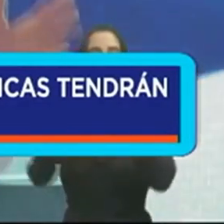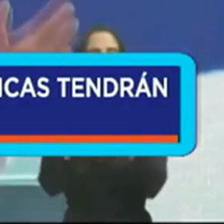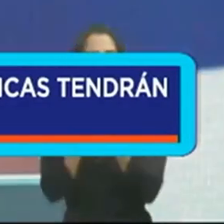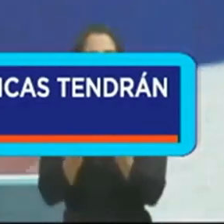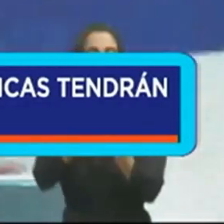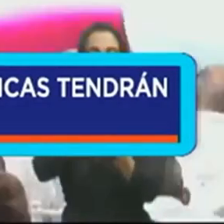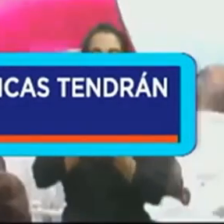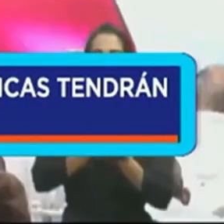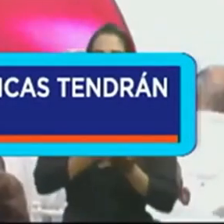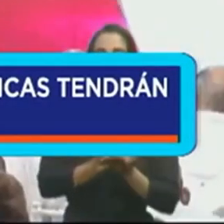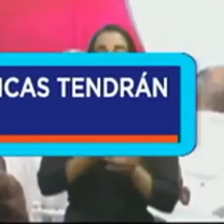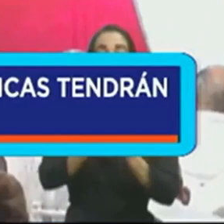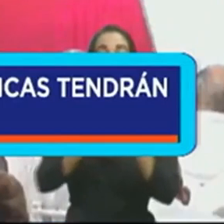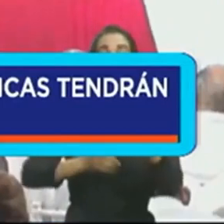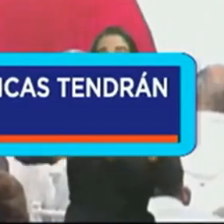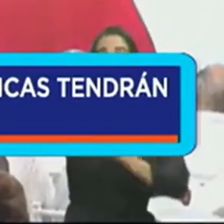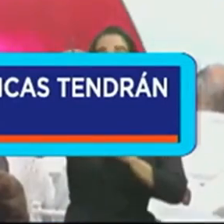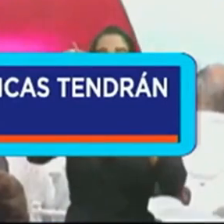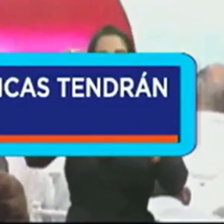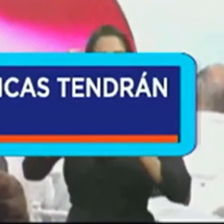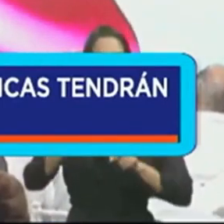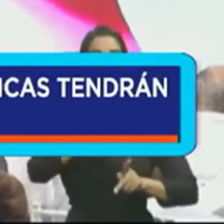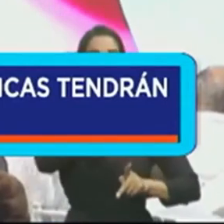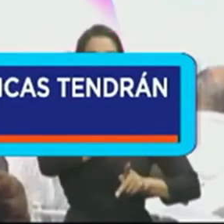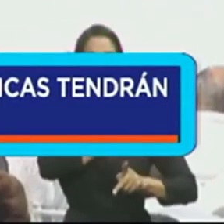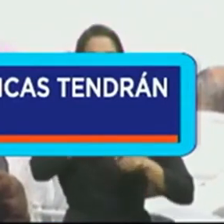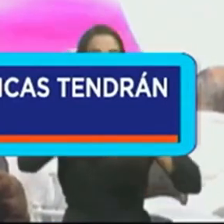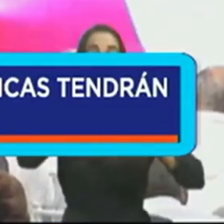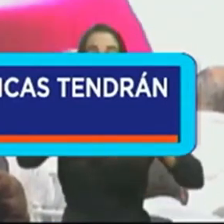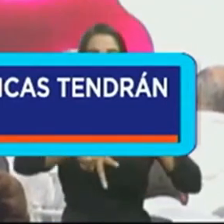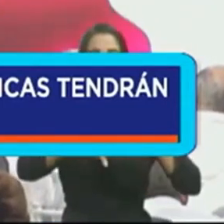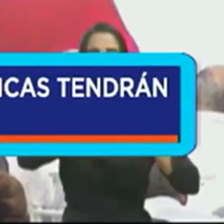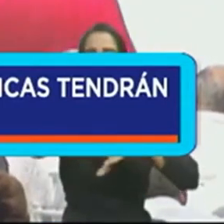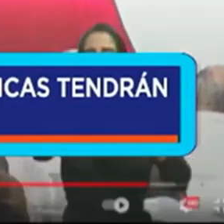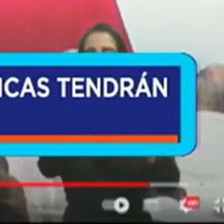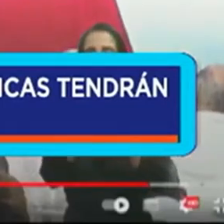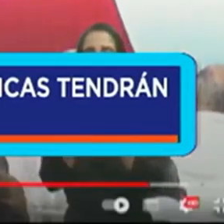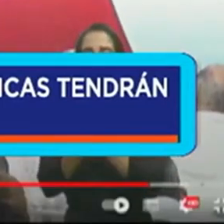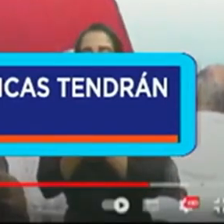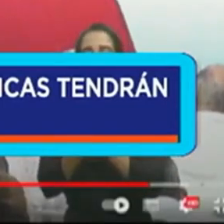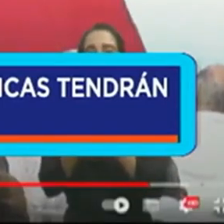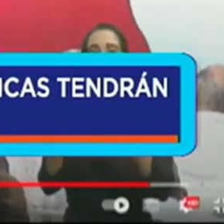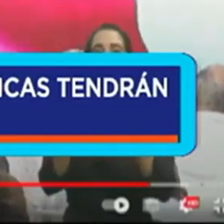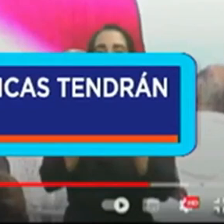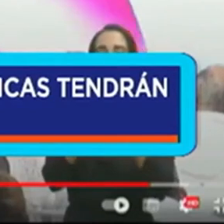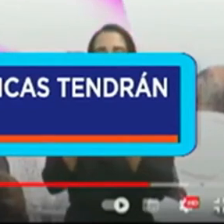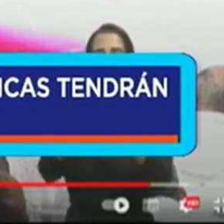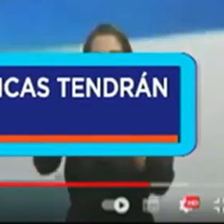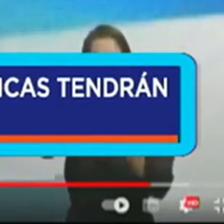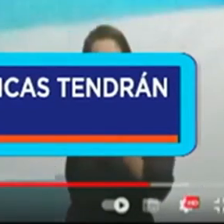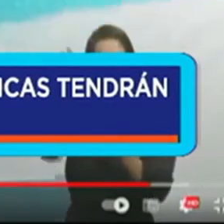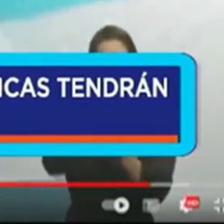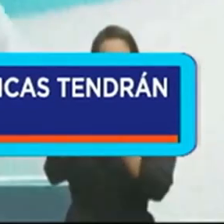la economía y al desarrollo personal y profesional de cada uno de sus empleadores, porque son